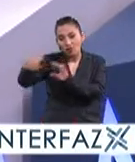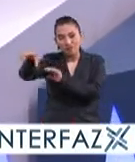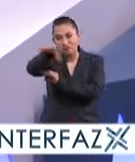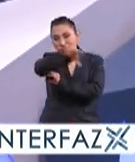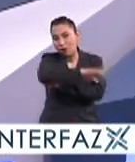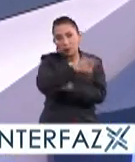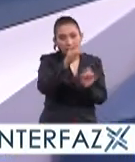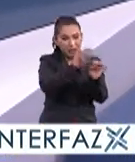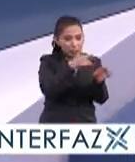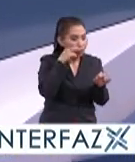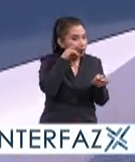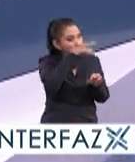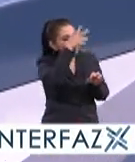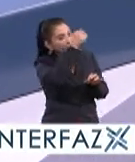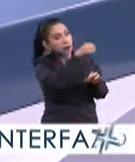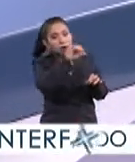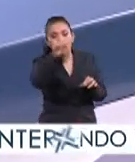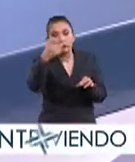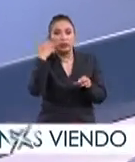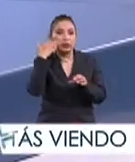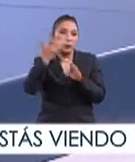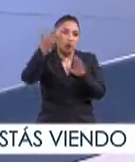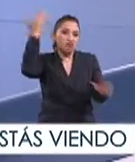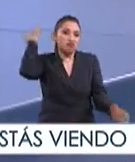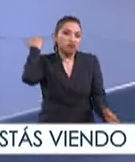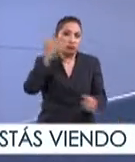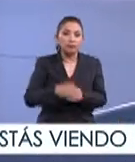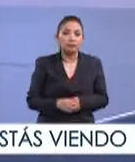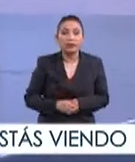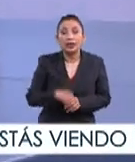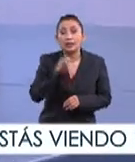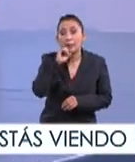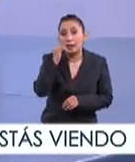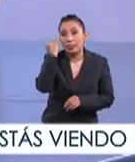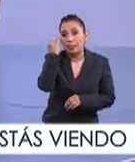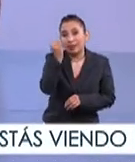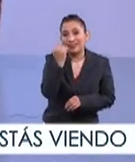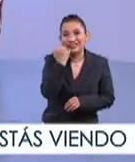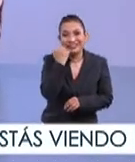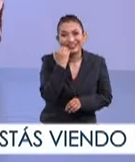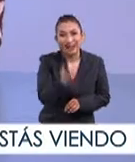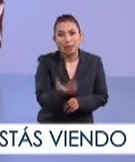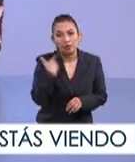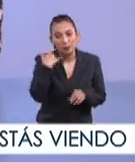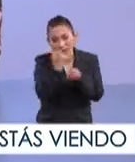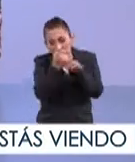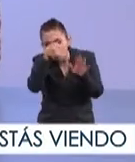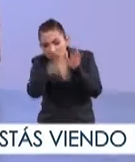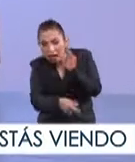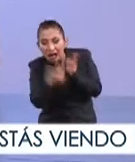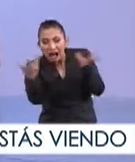son consecuencia de tiempo pasado, y también la idea de querer indagar en la construcción del ser